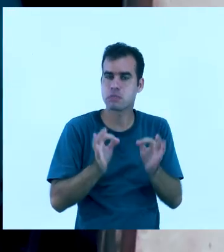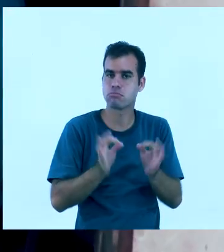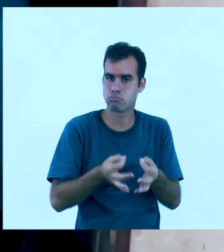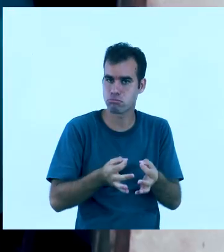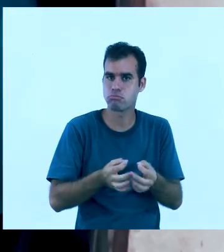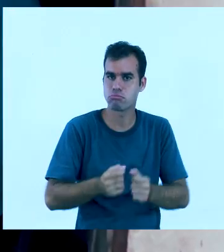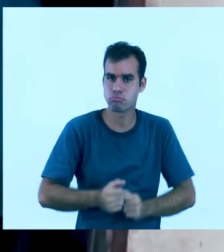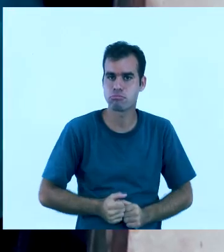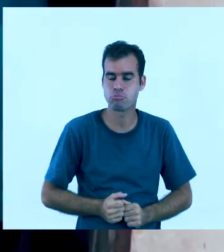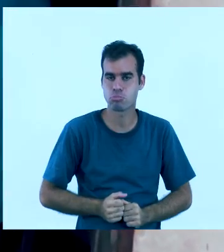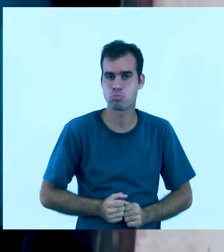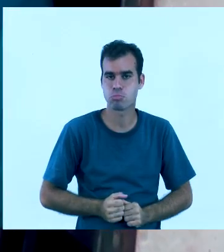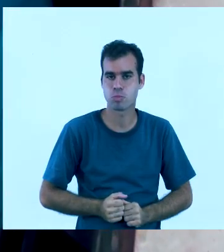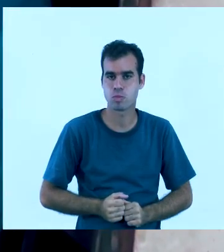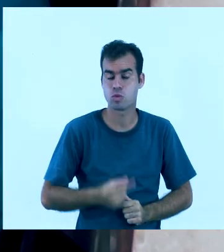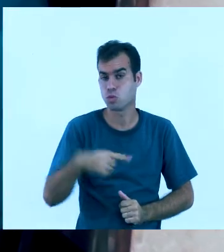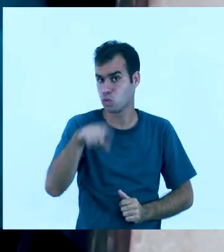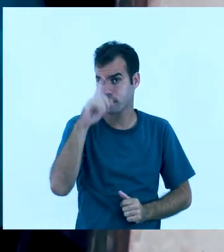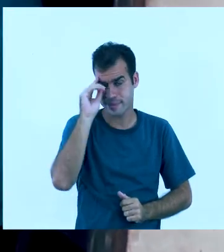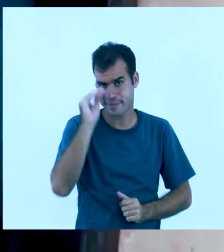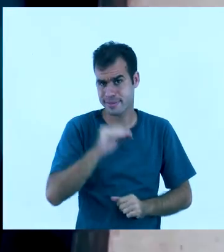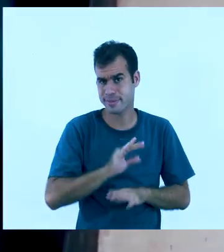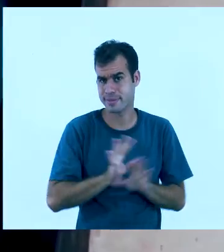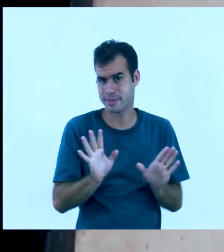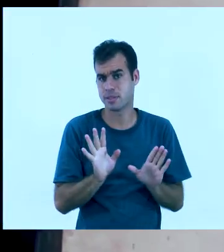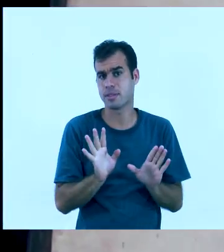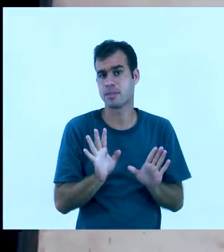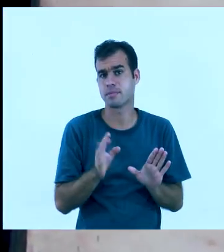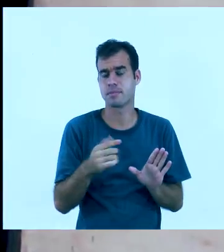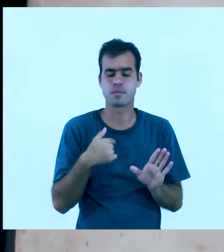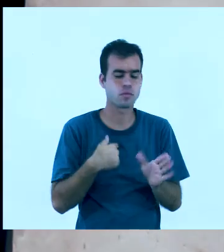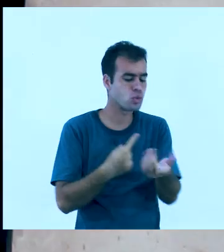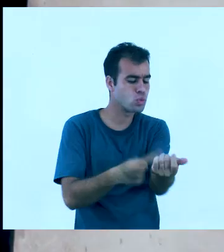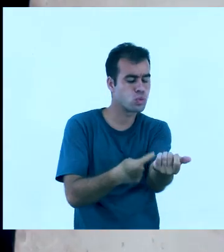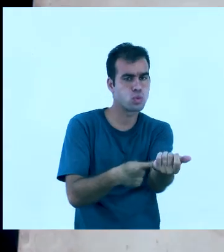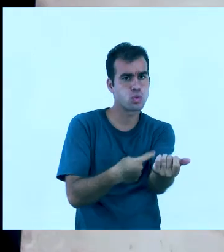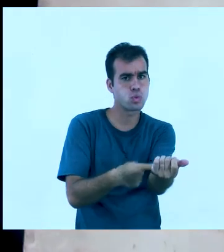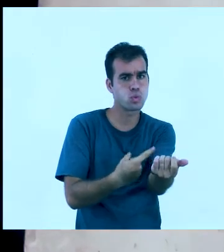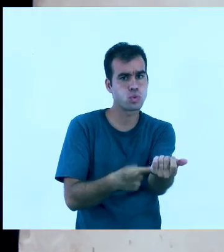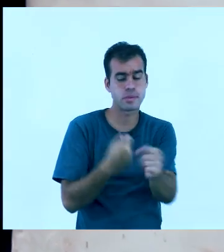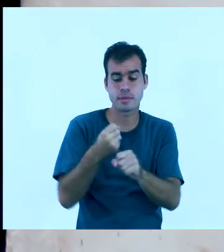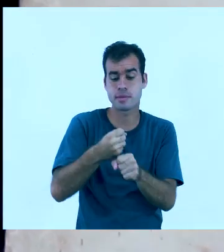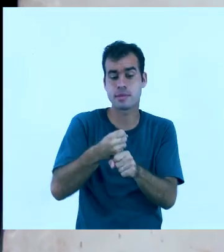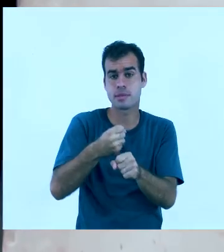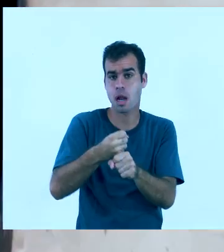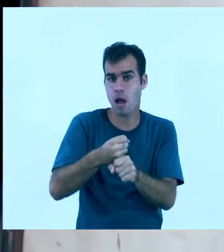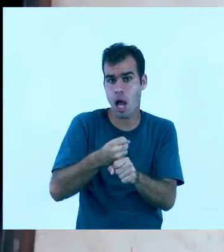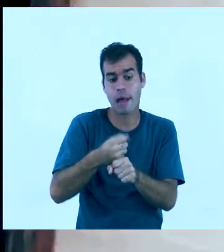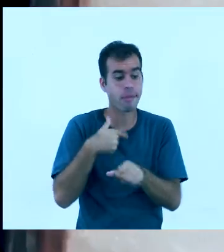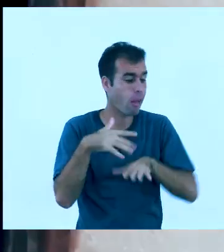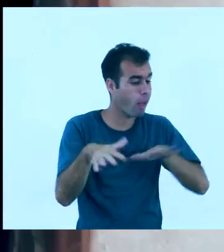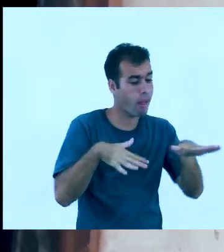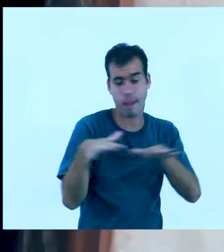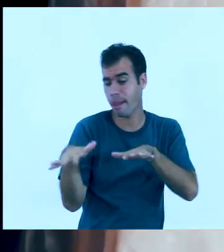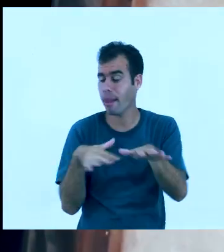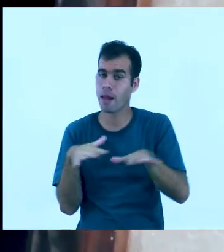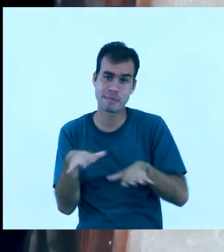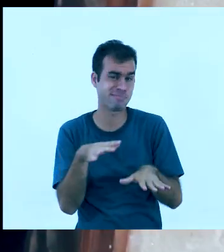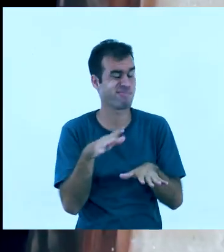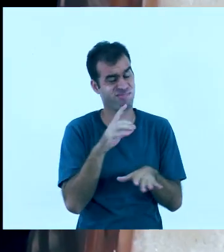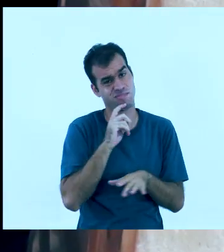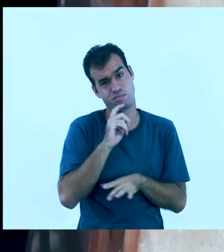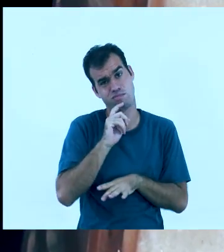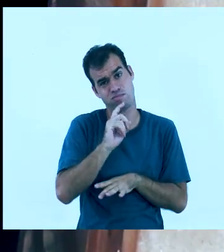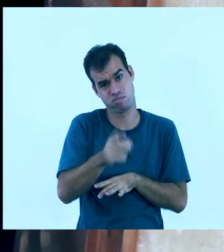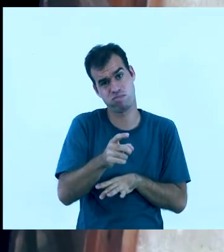puede ayudar, etcétera, etcétera. Porque como usted sabe, cuando uno está acostumbrado a estar trabajando, haciendo esto y lo otro,